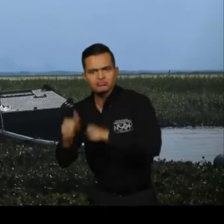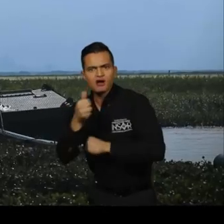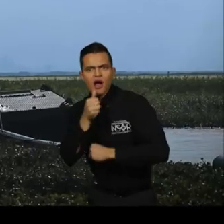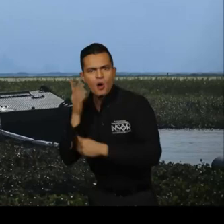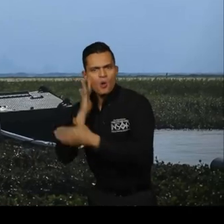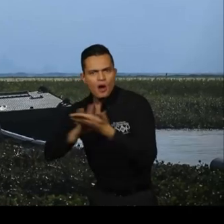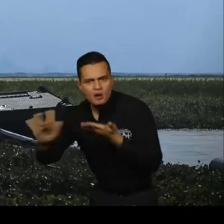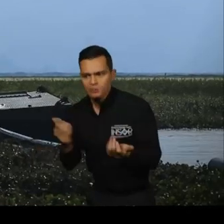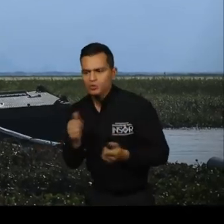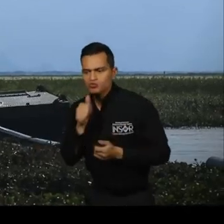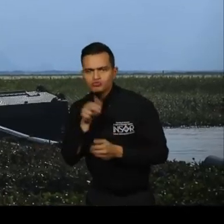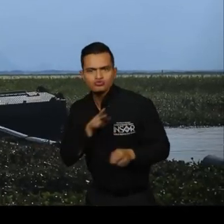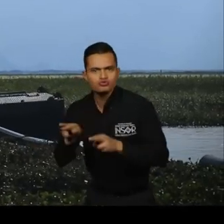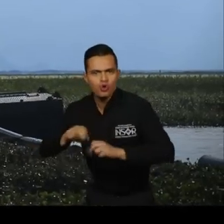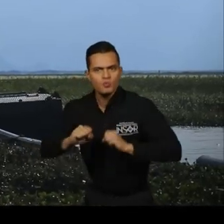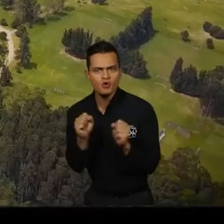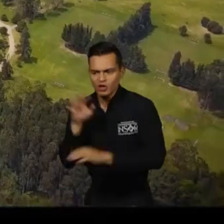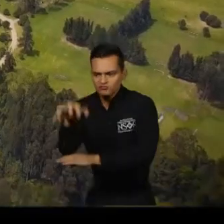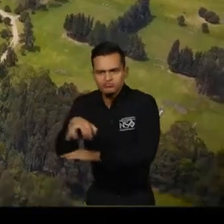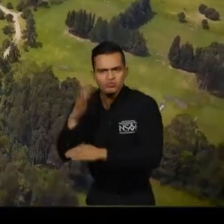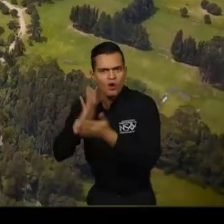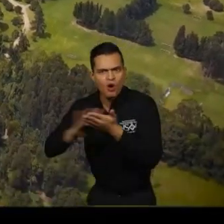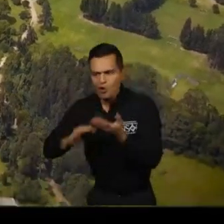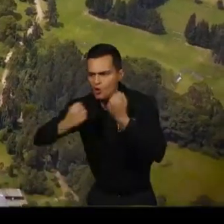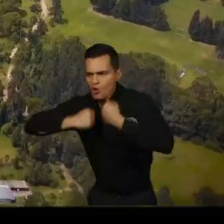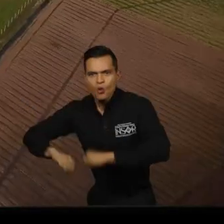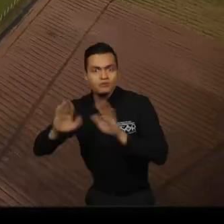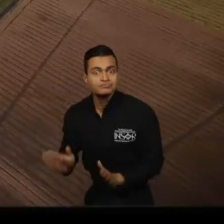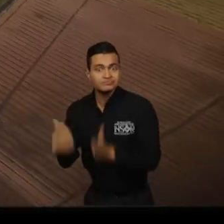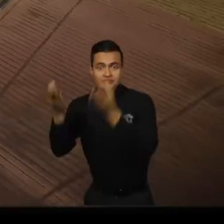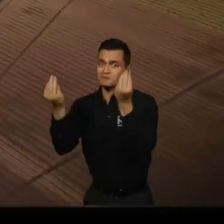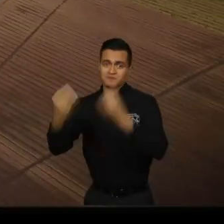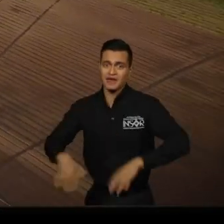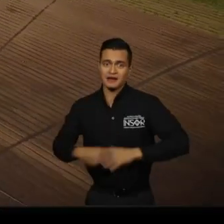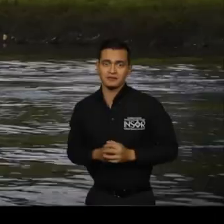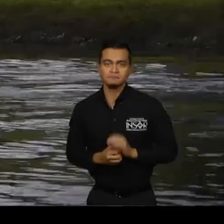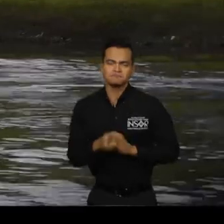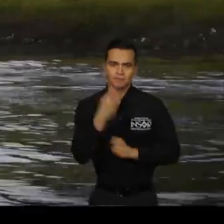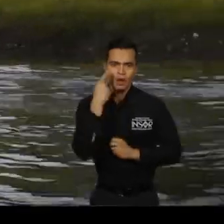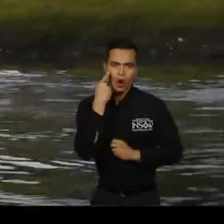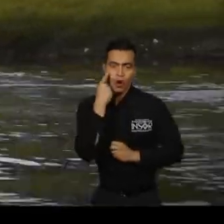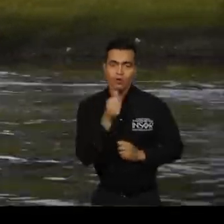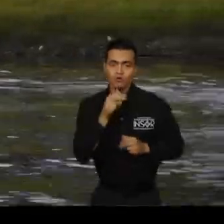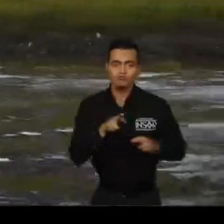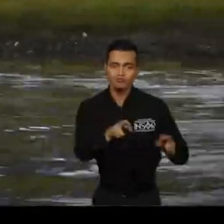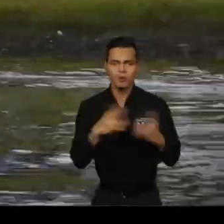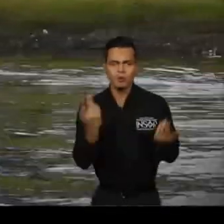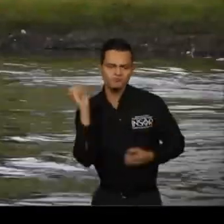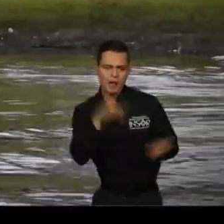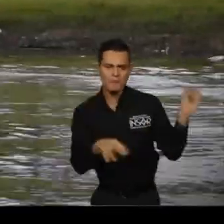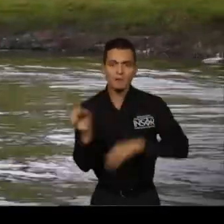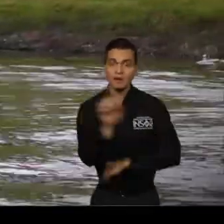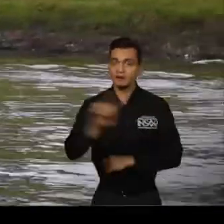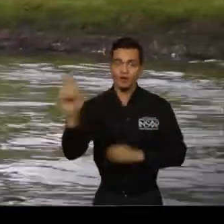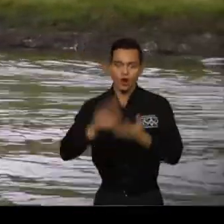ni la limpieza de los desechos con máquina de dragado servirá para recuperar nuestro río Bogotá. No le demos la espalda al río. Su